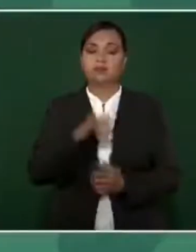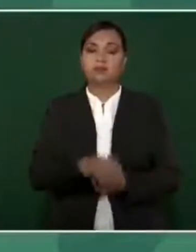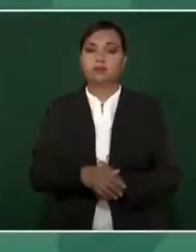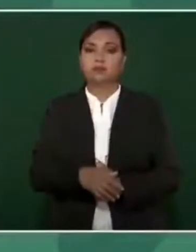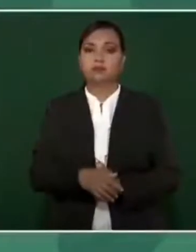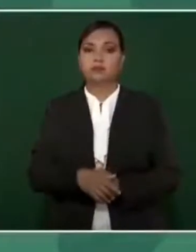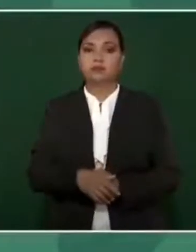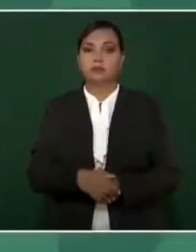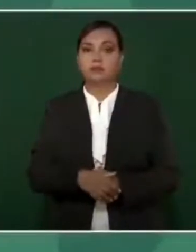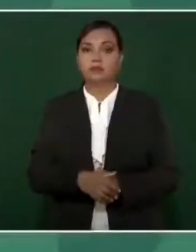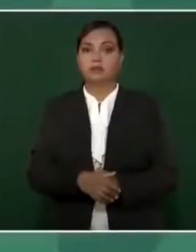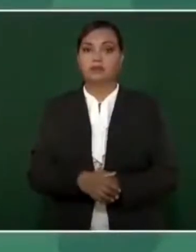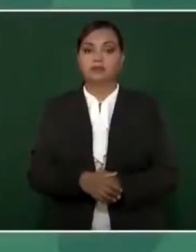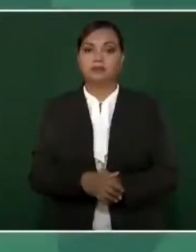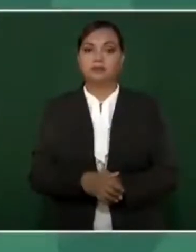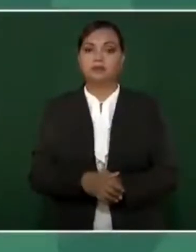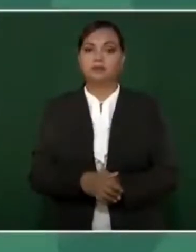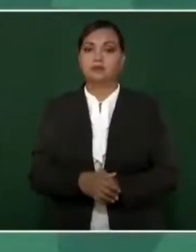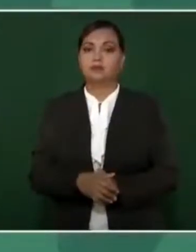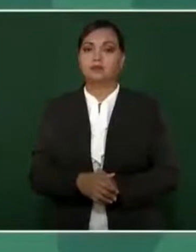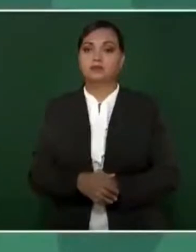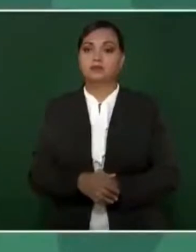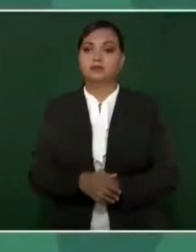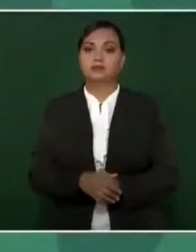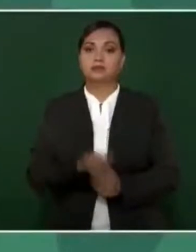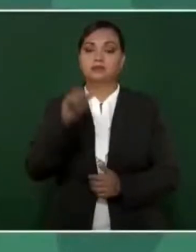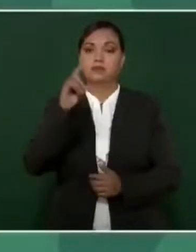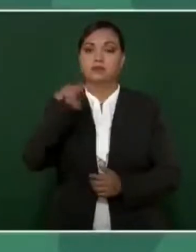no sé, Adán, creo que 10 años.